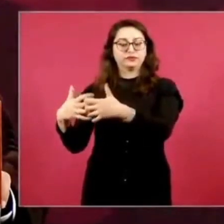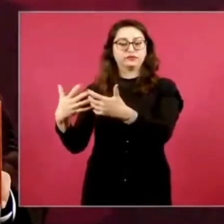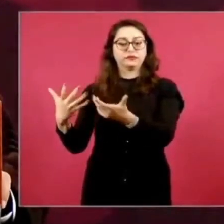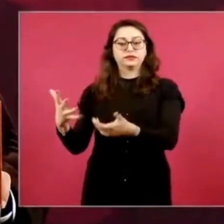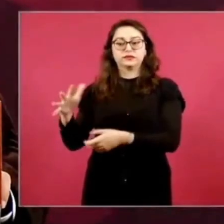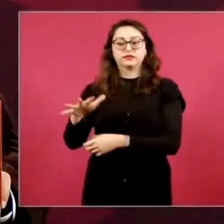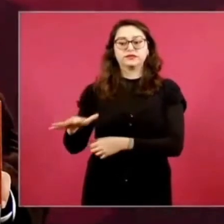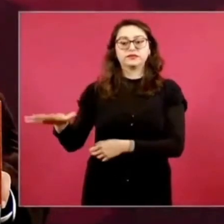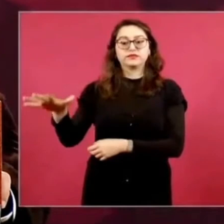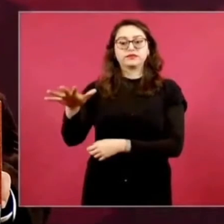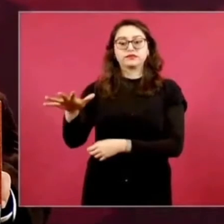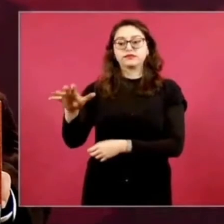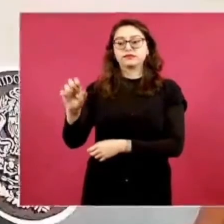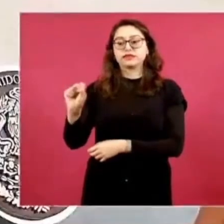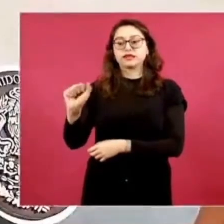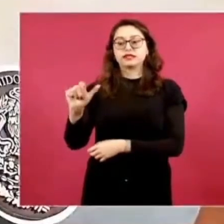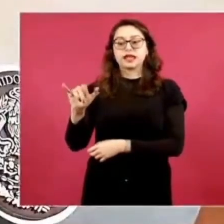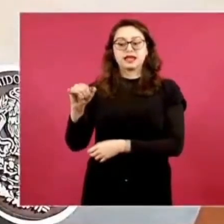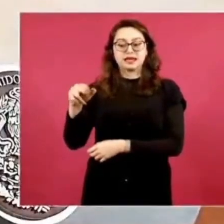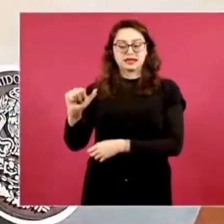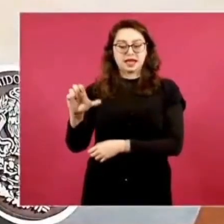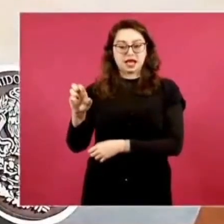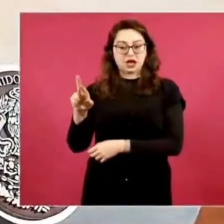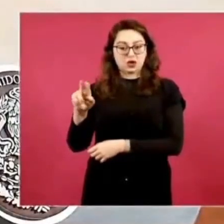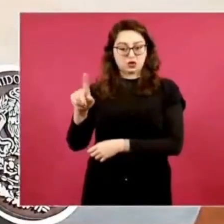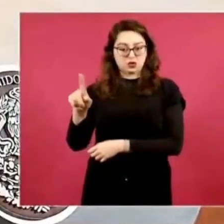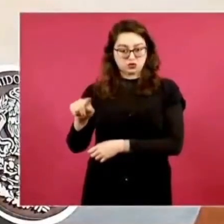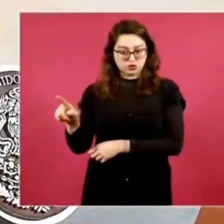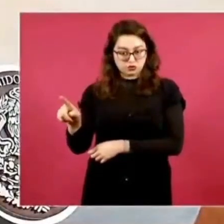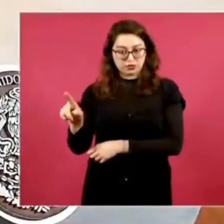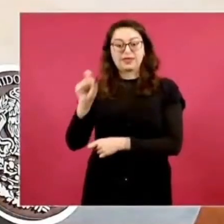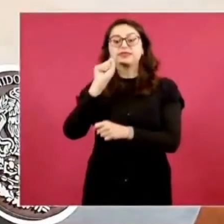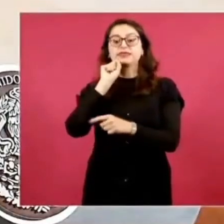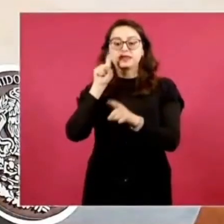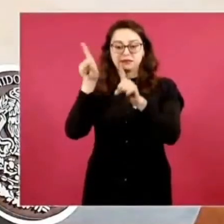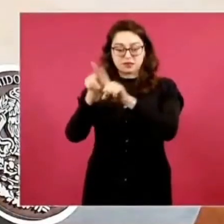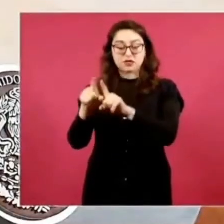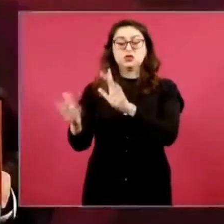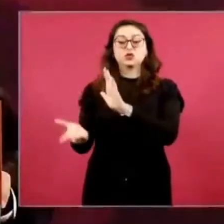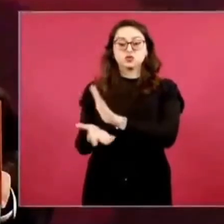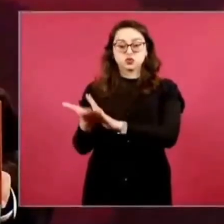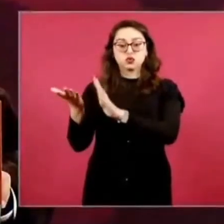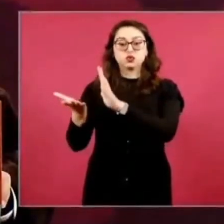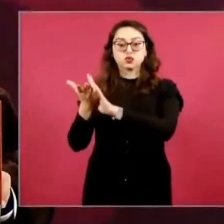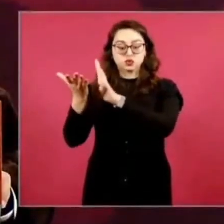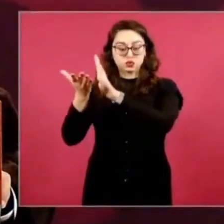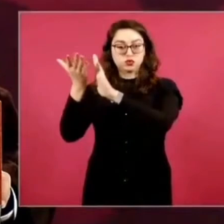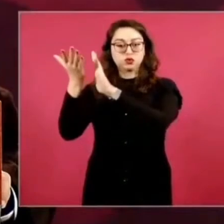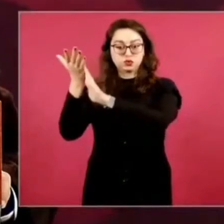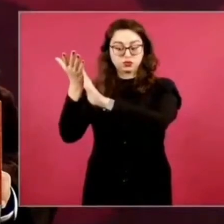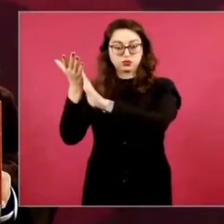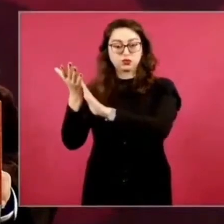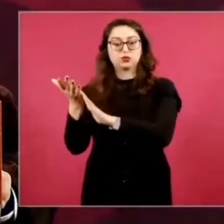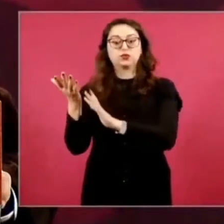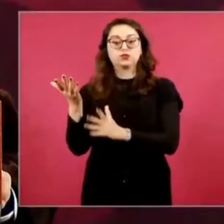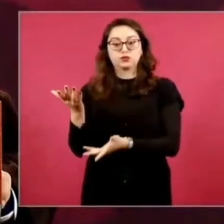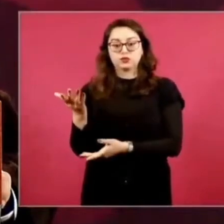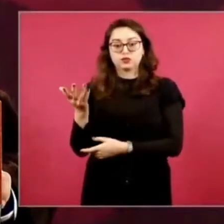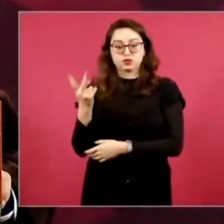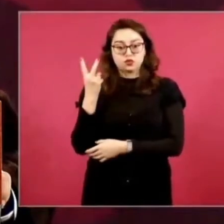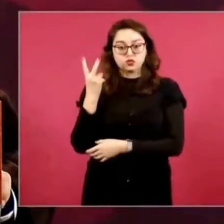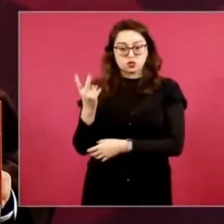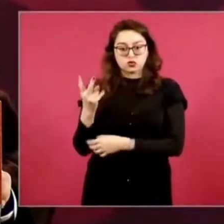de la refinería de Salina Cruz. Estamos haciendo una coquizadora también, igual que la de Tula, en Salina Cruz,